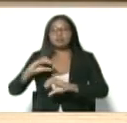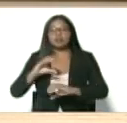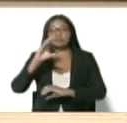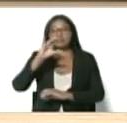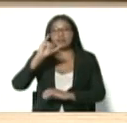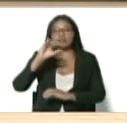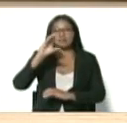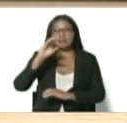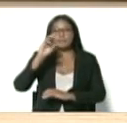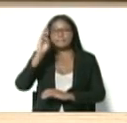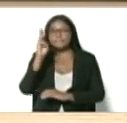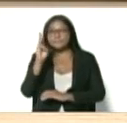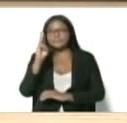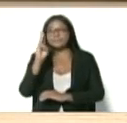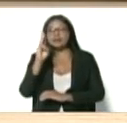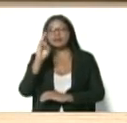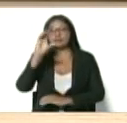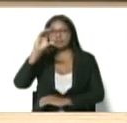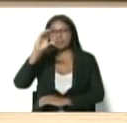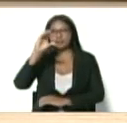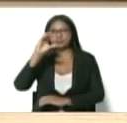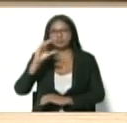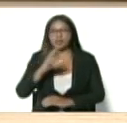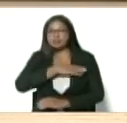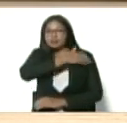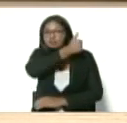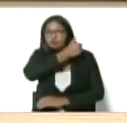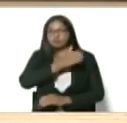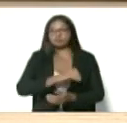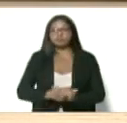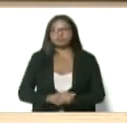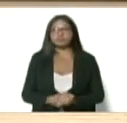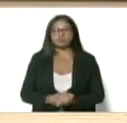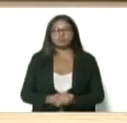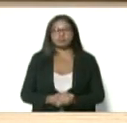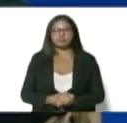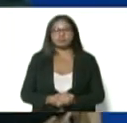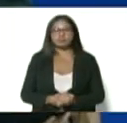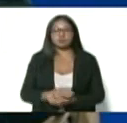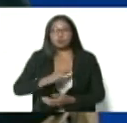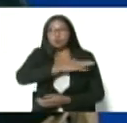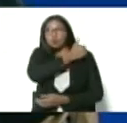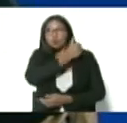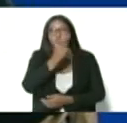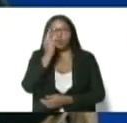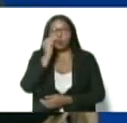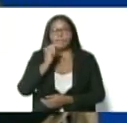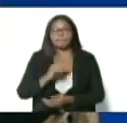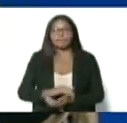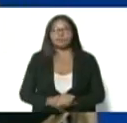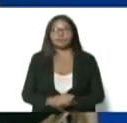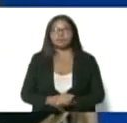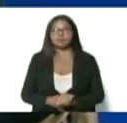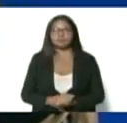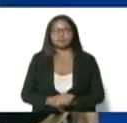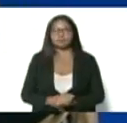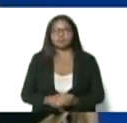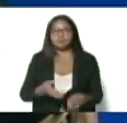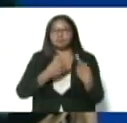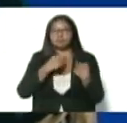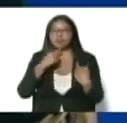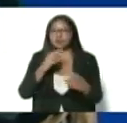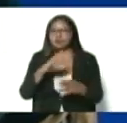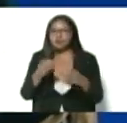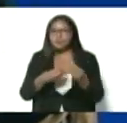y criminalísticas el comisario general jefe se llama así el cargo